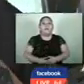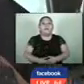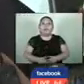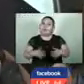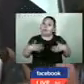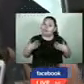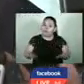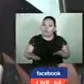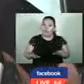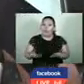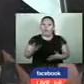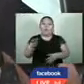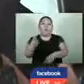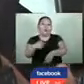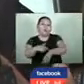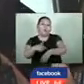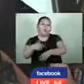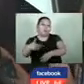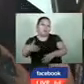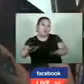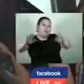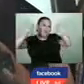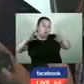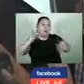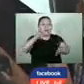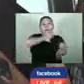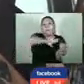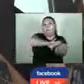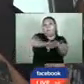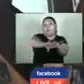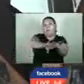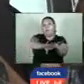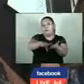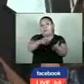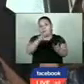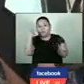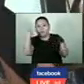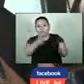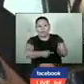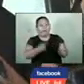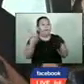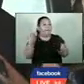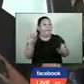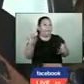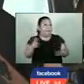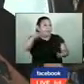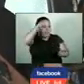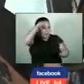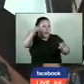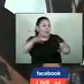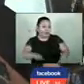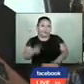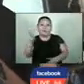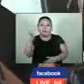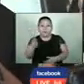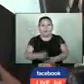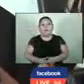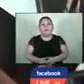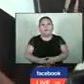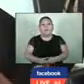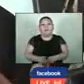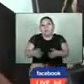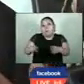En cuanto a la pena y a la responsabilidad civil, el pago de la responsabilidad civil que se le está exigiendo, todavía no hay un acuerdo total. Pero se